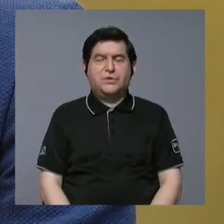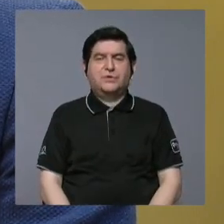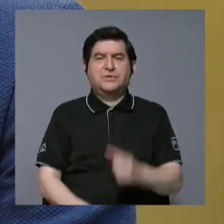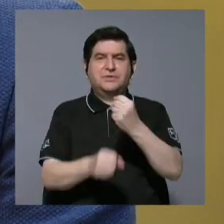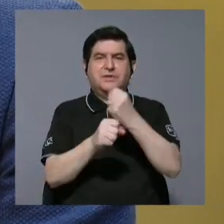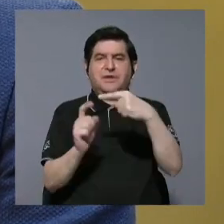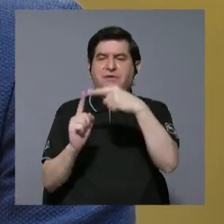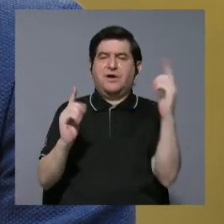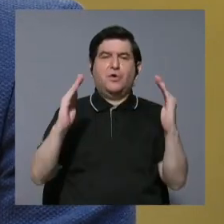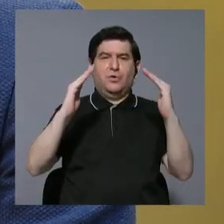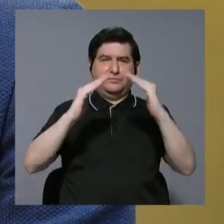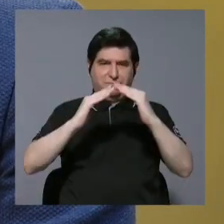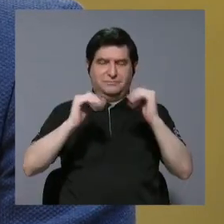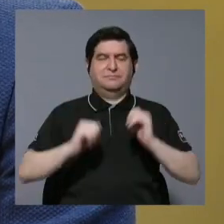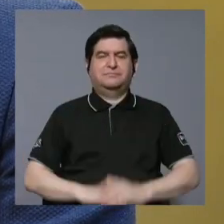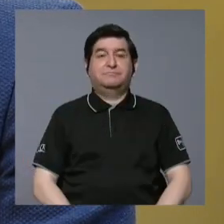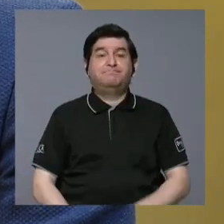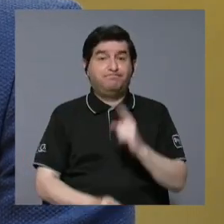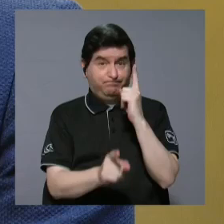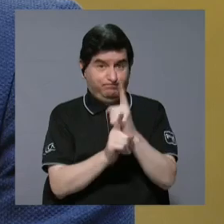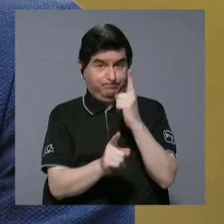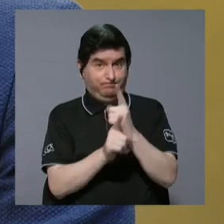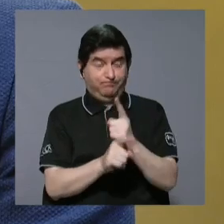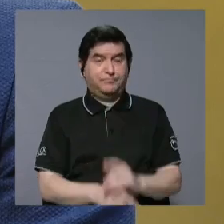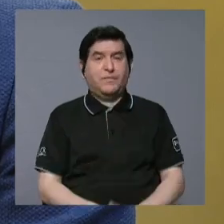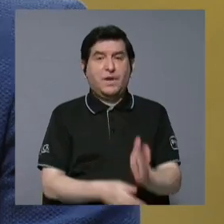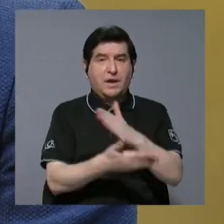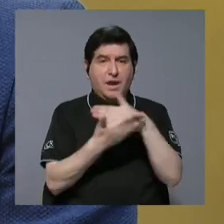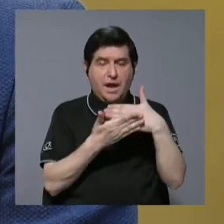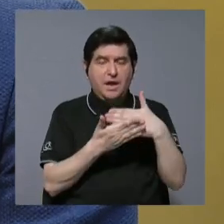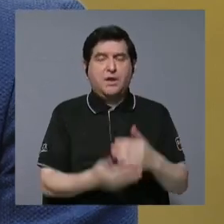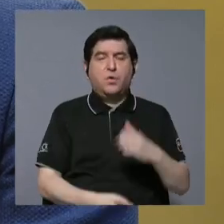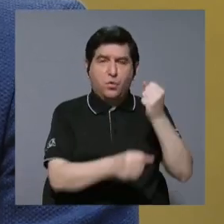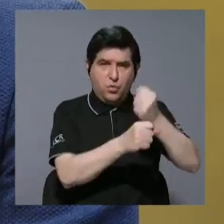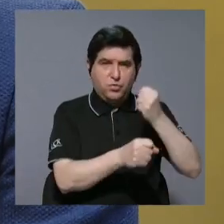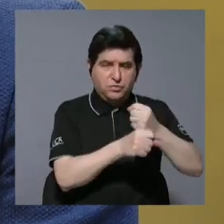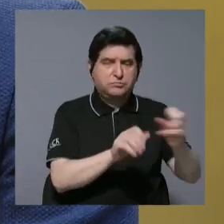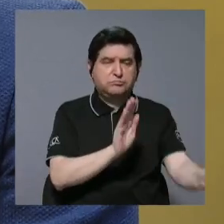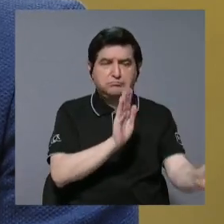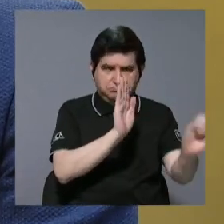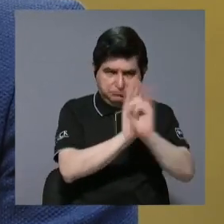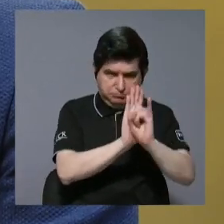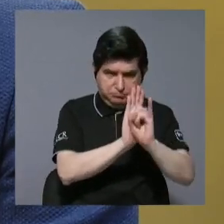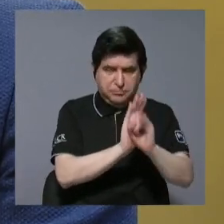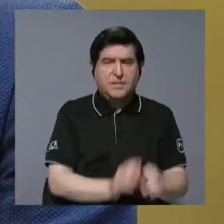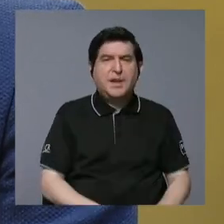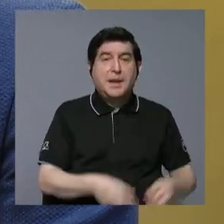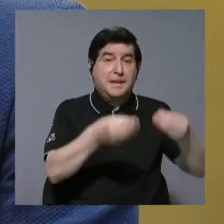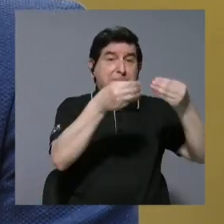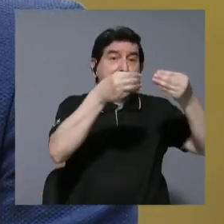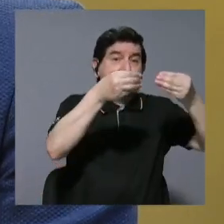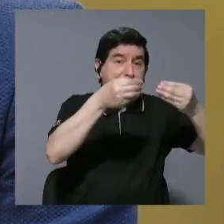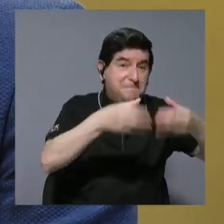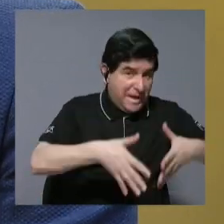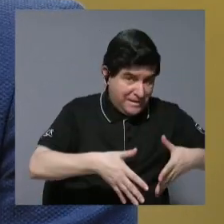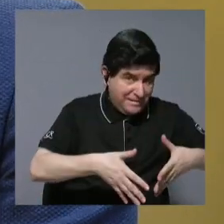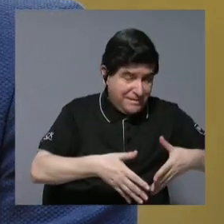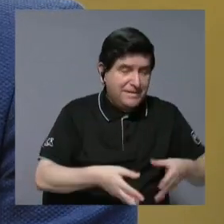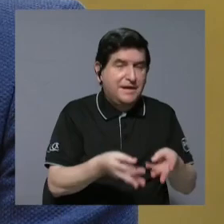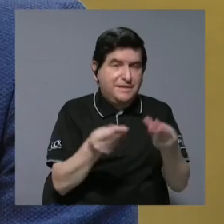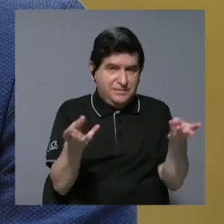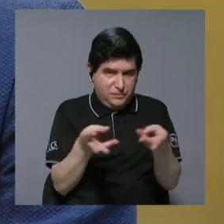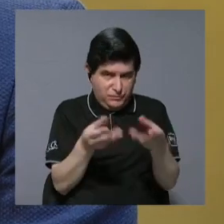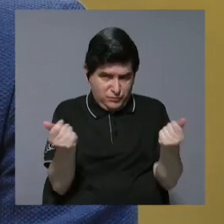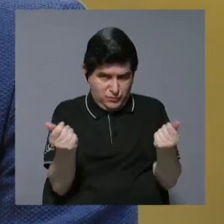teletrabajo, donde efectivamente en algunos puestos se identifican algunas pérdidas precisamente en